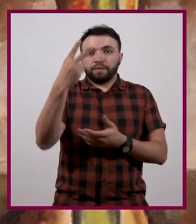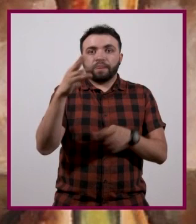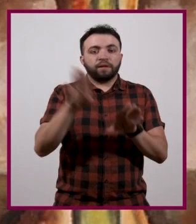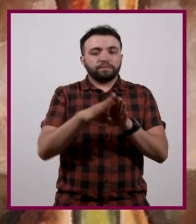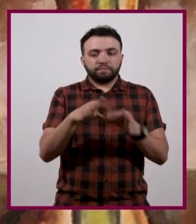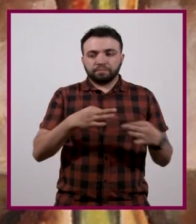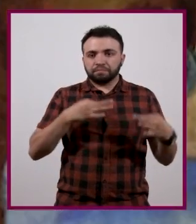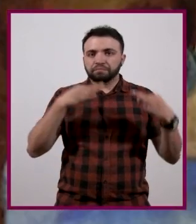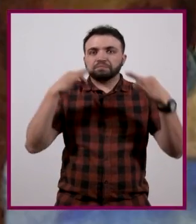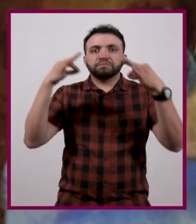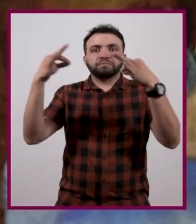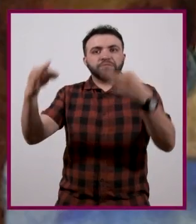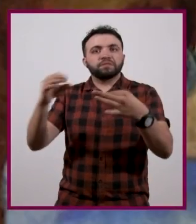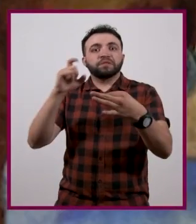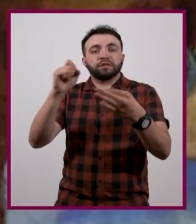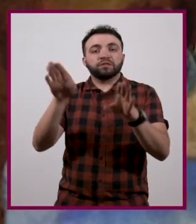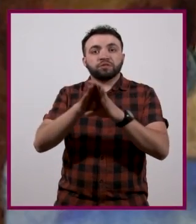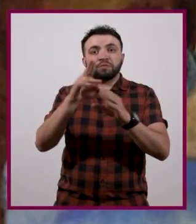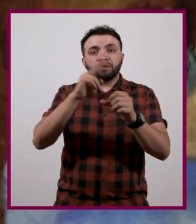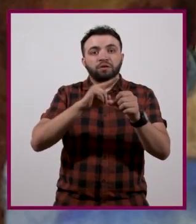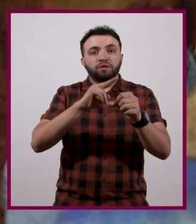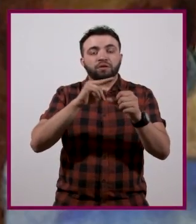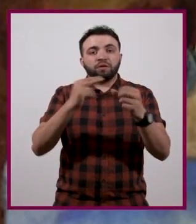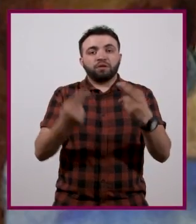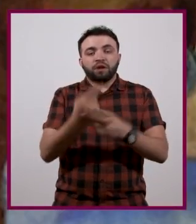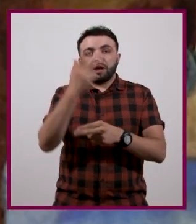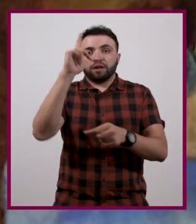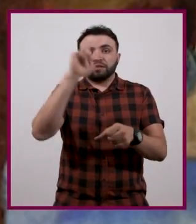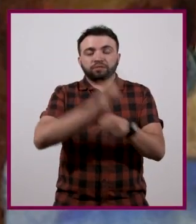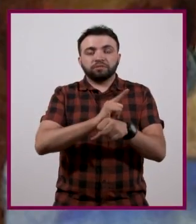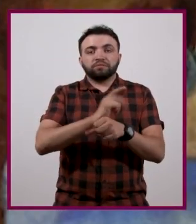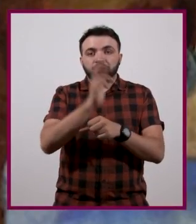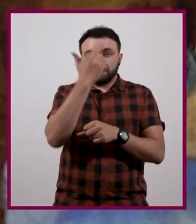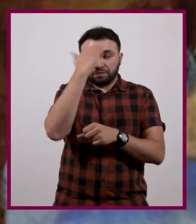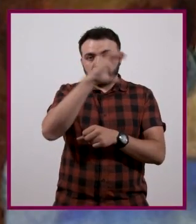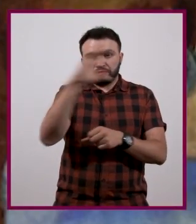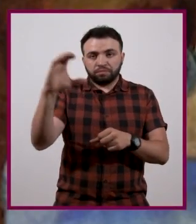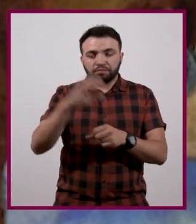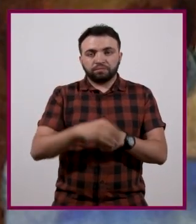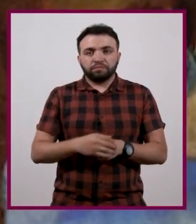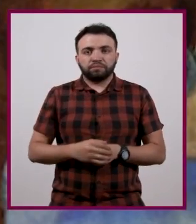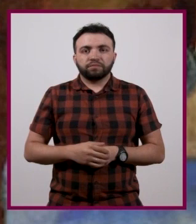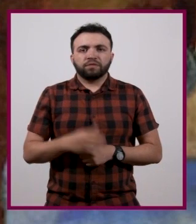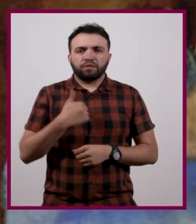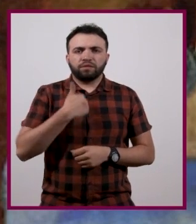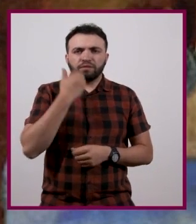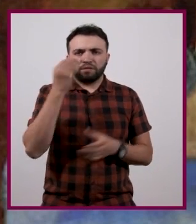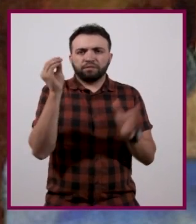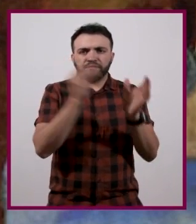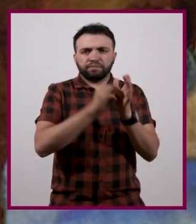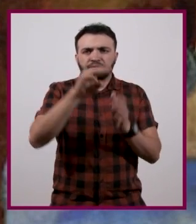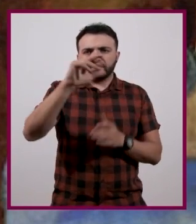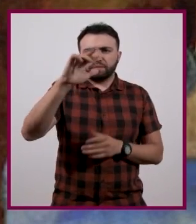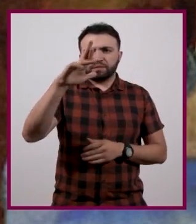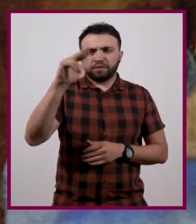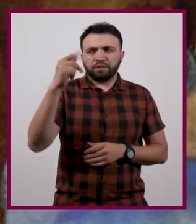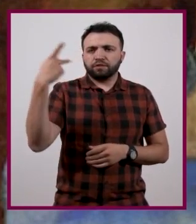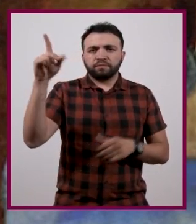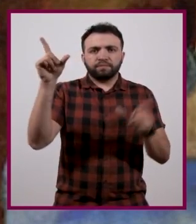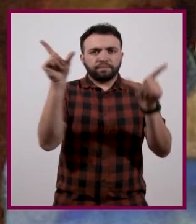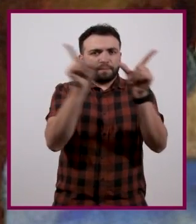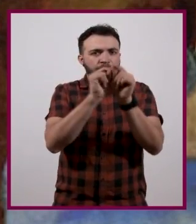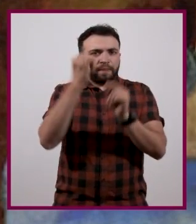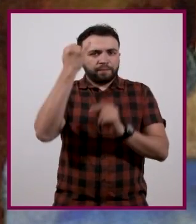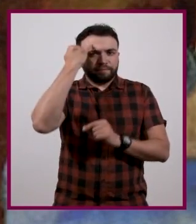Patrimonio Nacional. Antes de continuar con la segunda mitad de nuestro programa, me gustaría citar a María Izquierdo, que me parece que resume